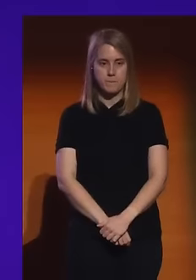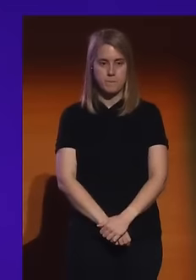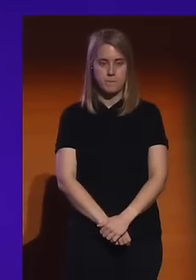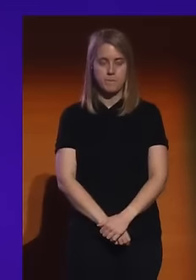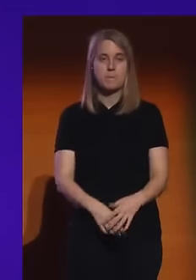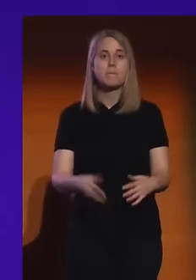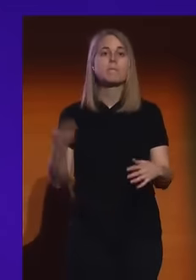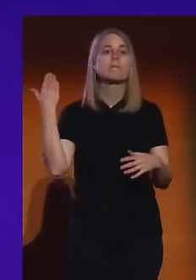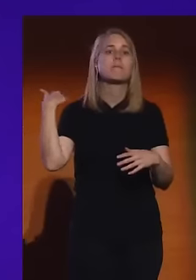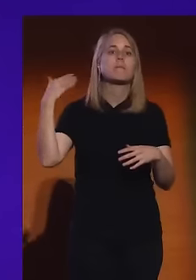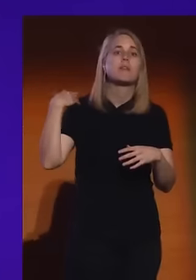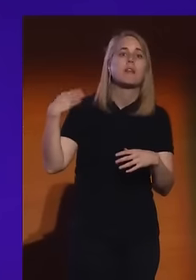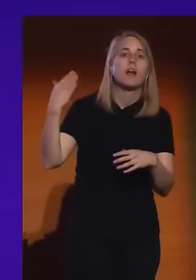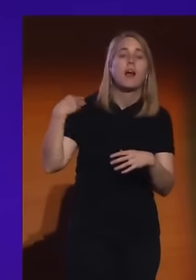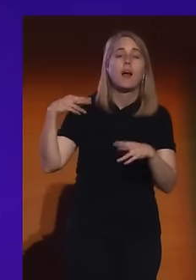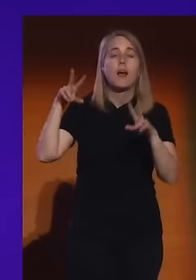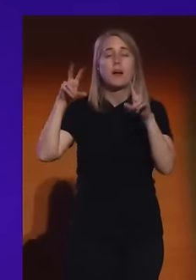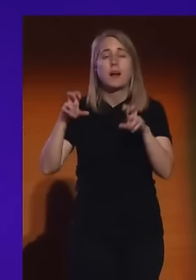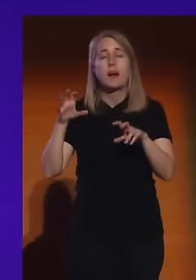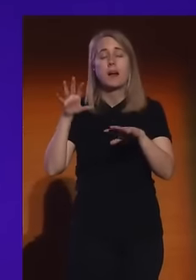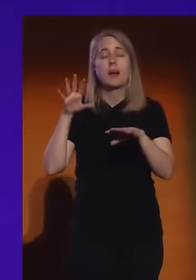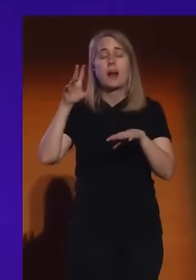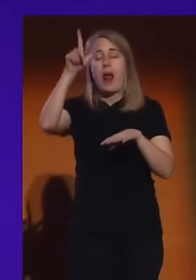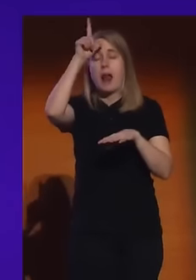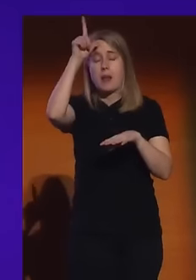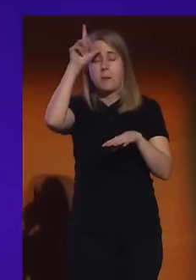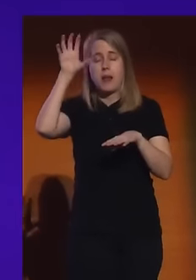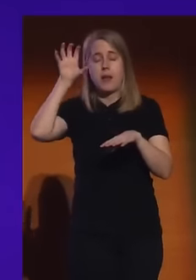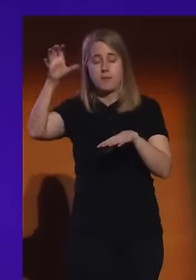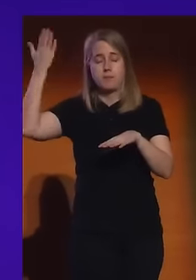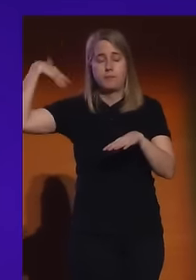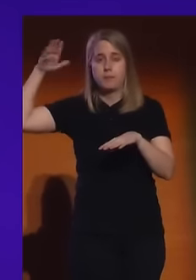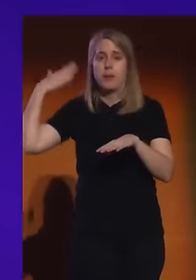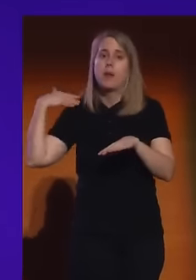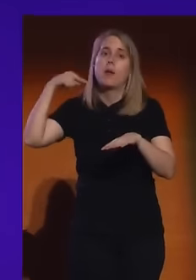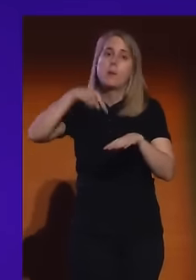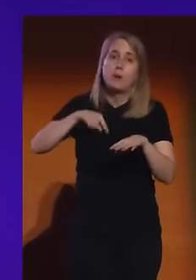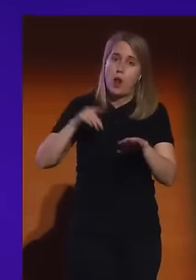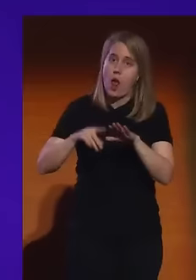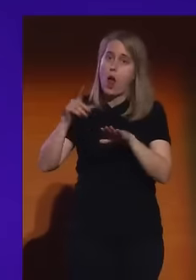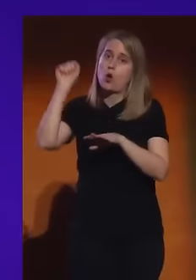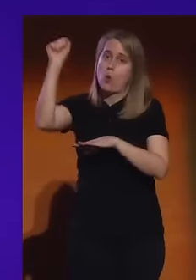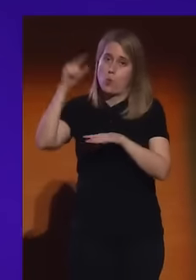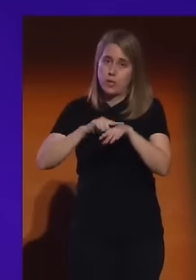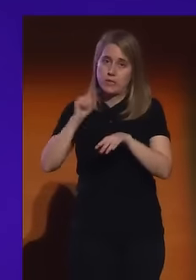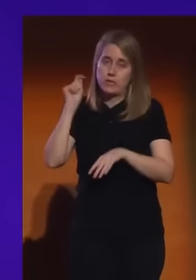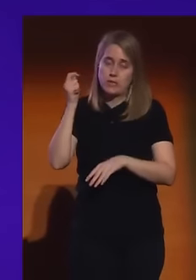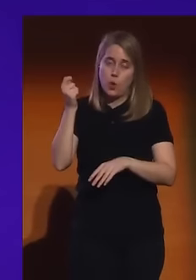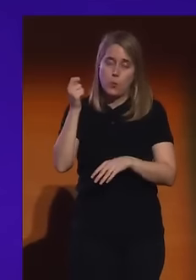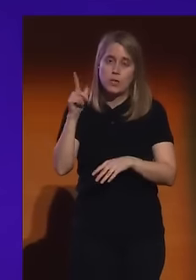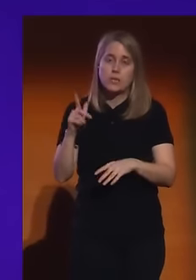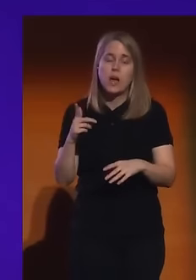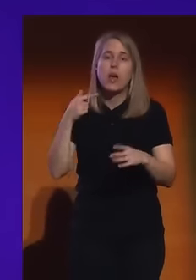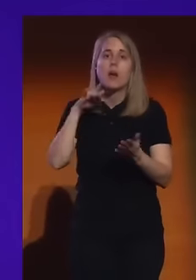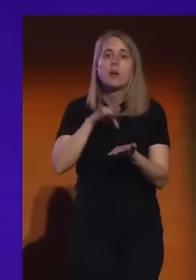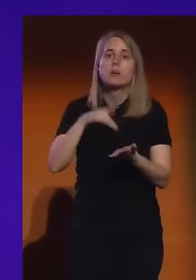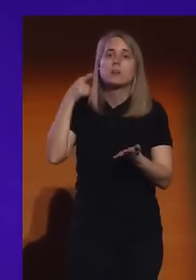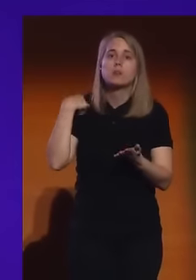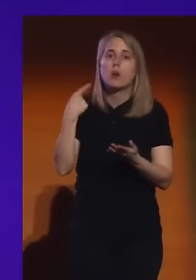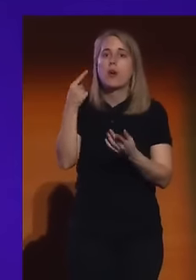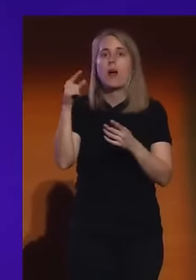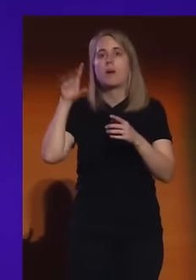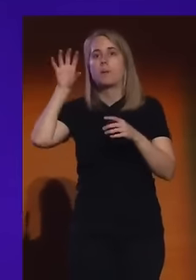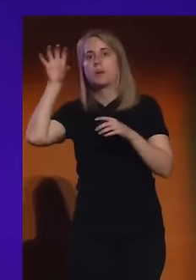yo disidente la República democrática alemana disidente pero comunista que dijo una vez que la diferencia entre los países